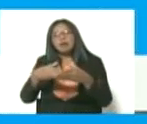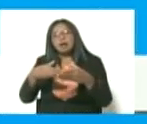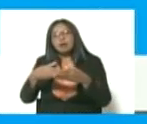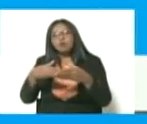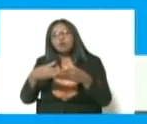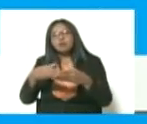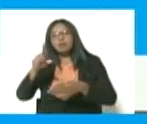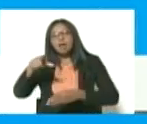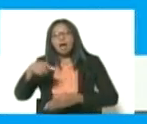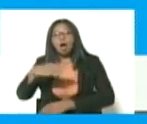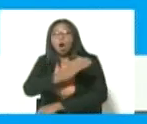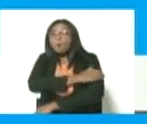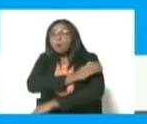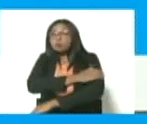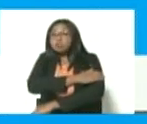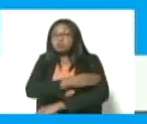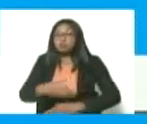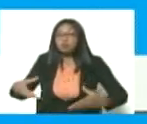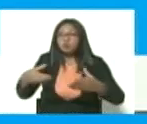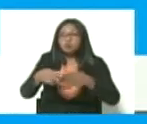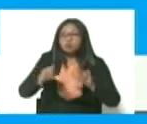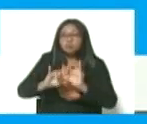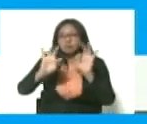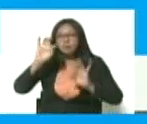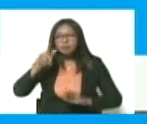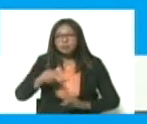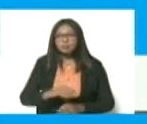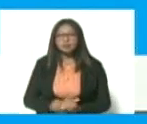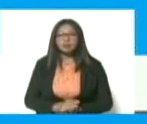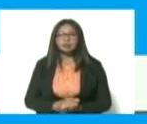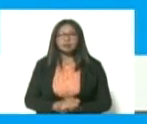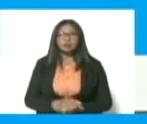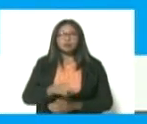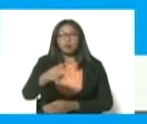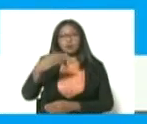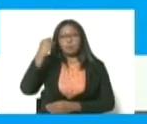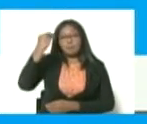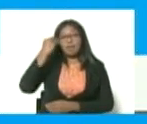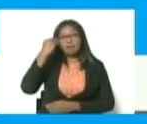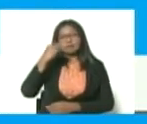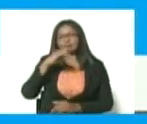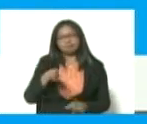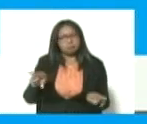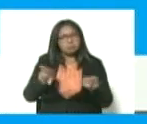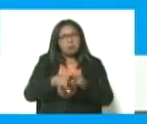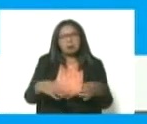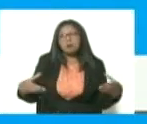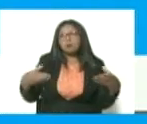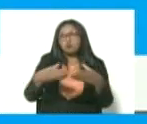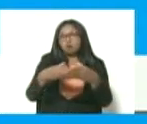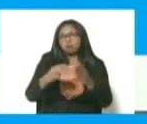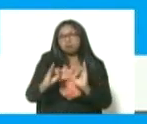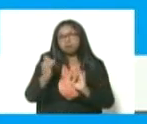todos, nos reunimos con todos, con ese que tú piensas también,